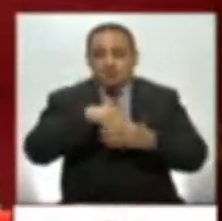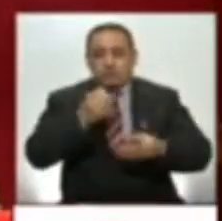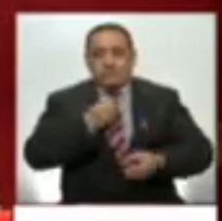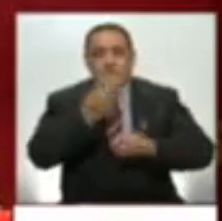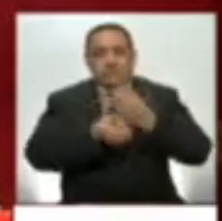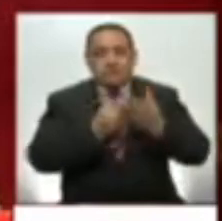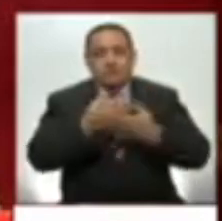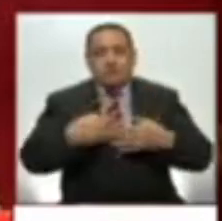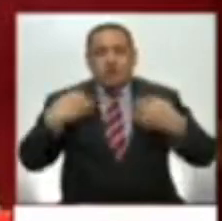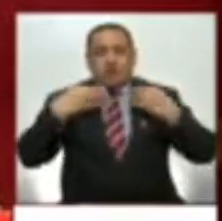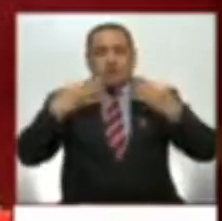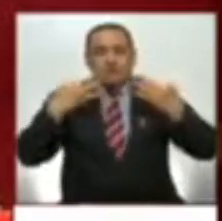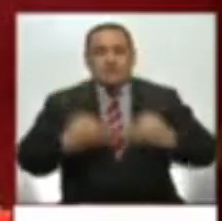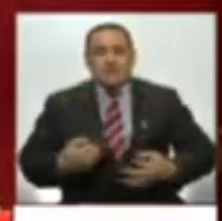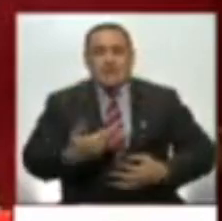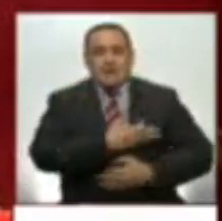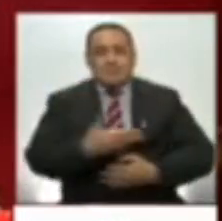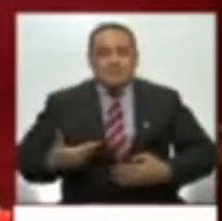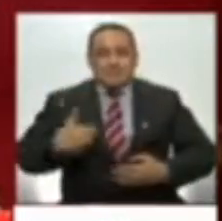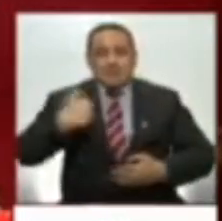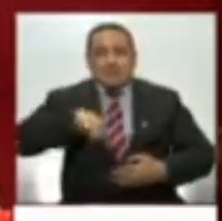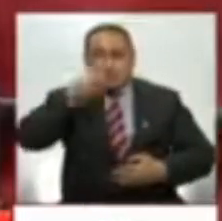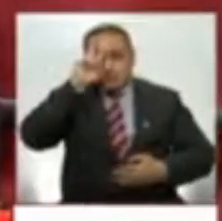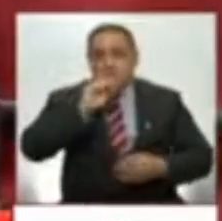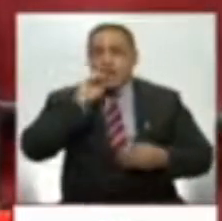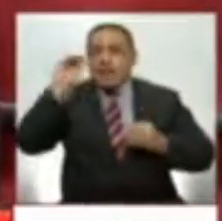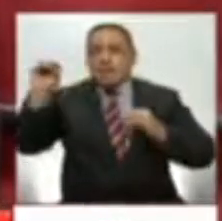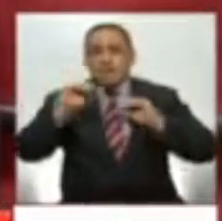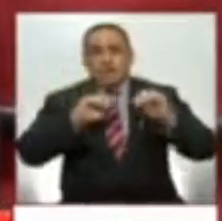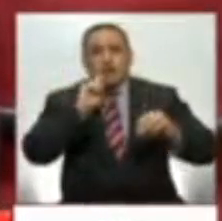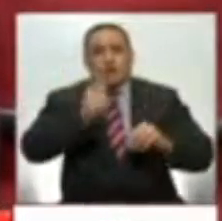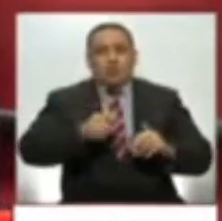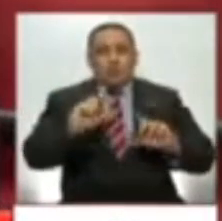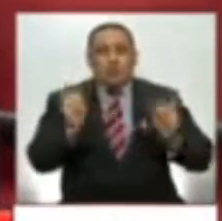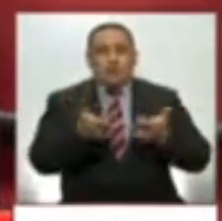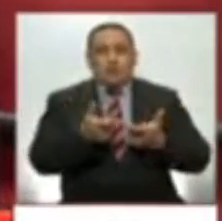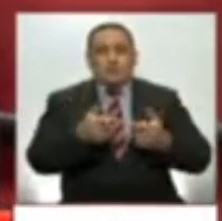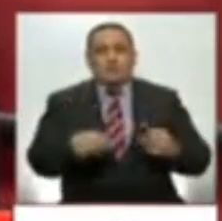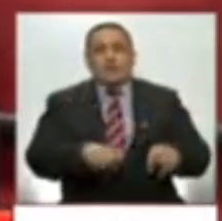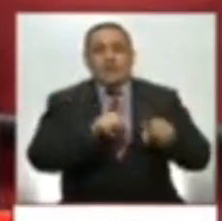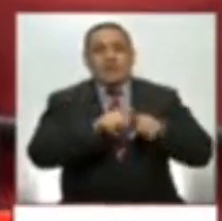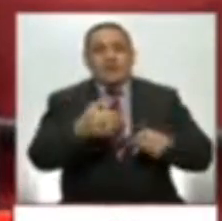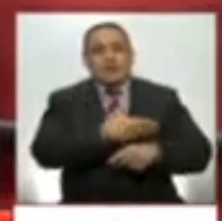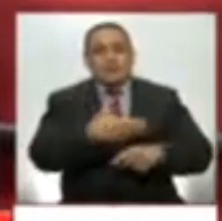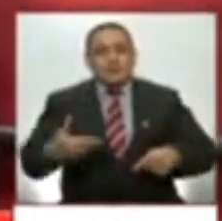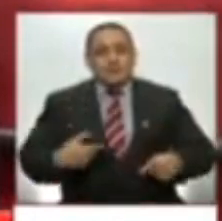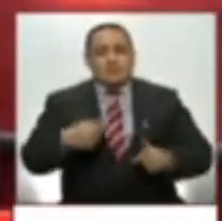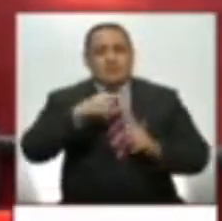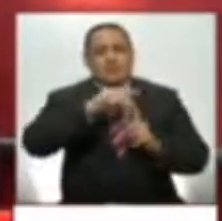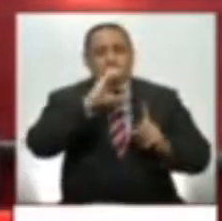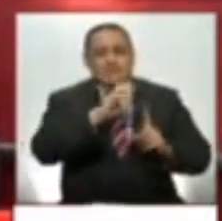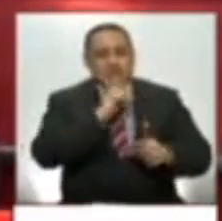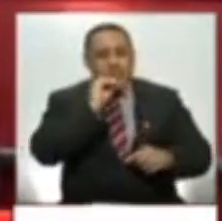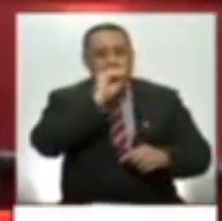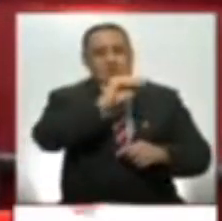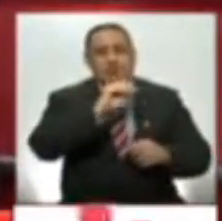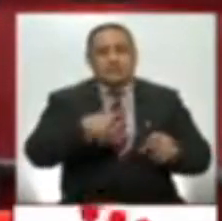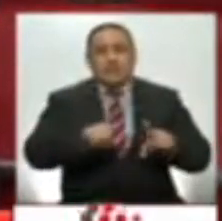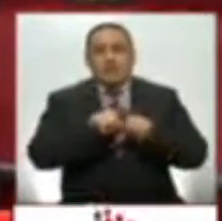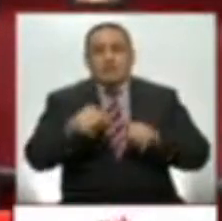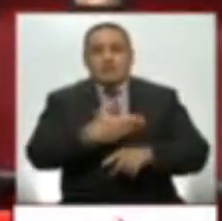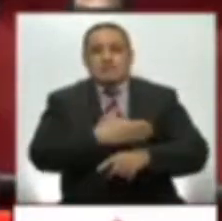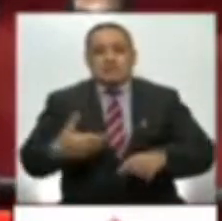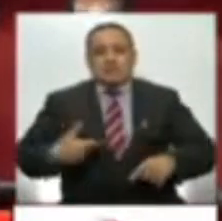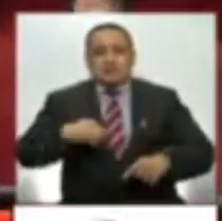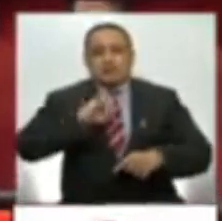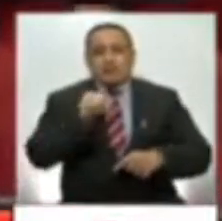forma oficial al presidente de la República, al presidente de la Corte Suprema de Justicia, al presidente del Tribunal Constitucional, al presidente del